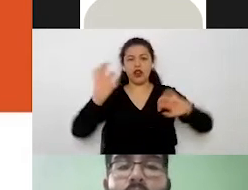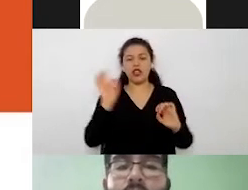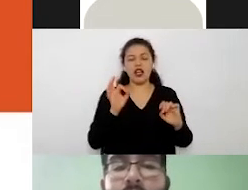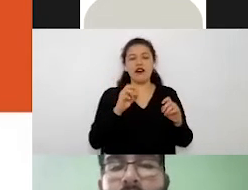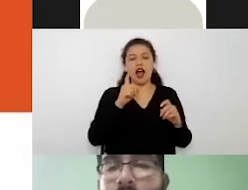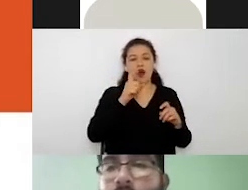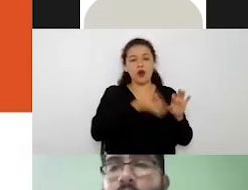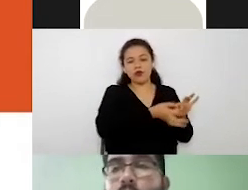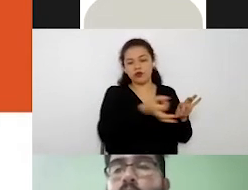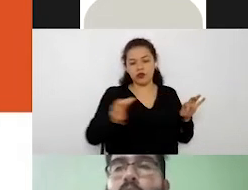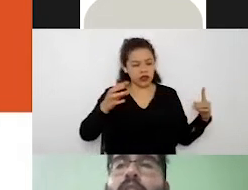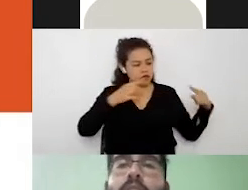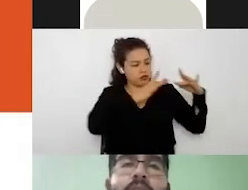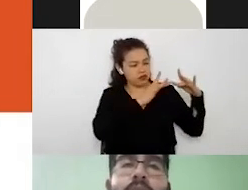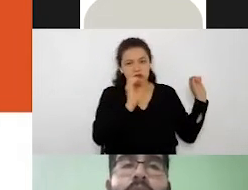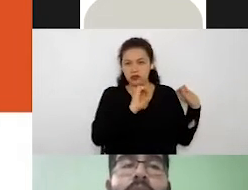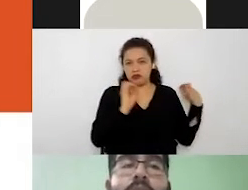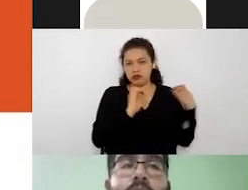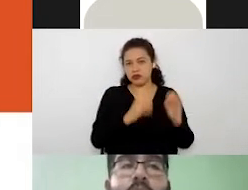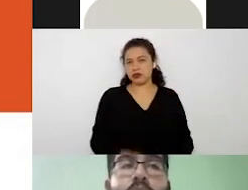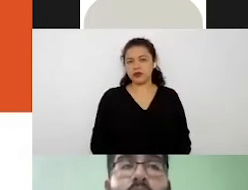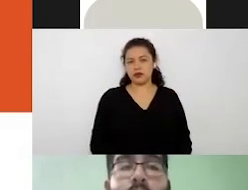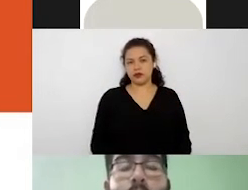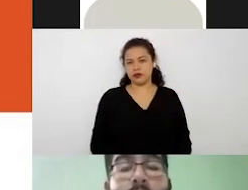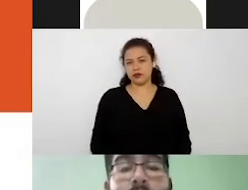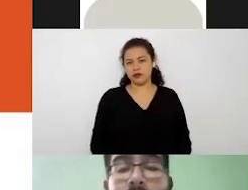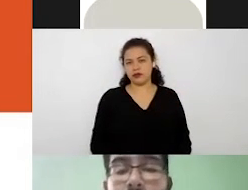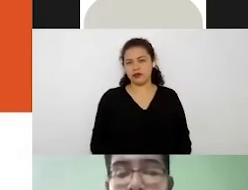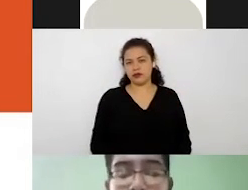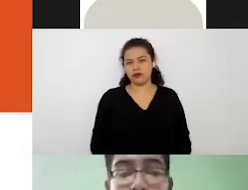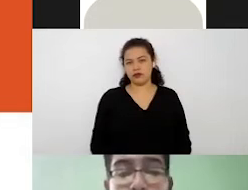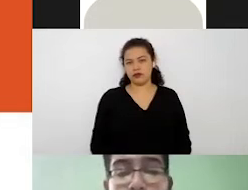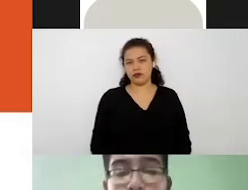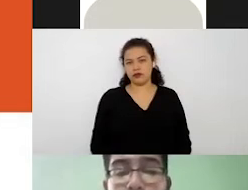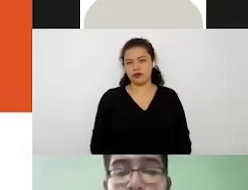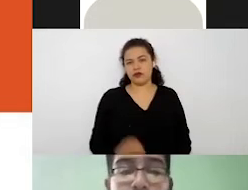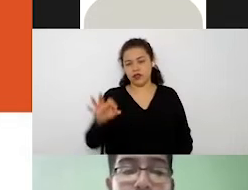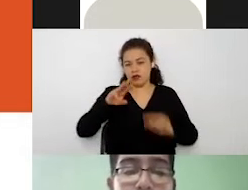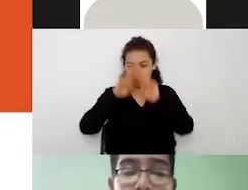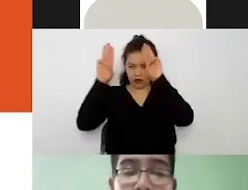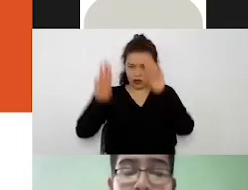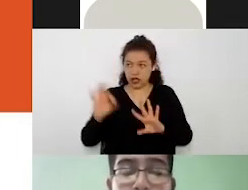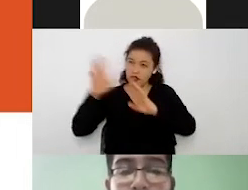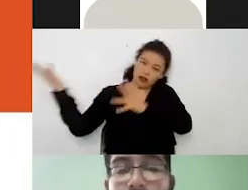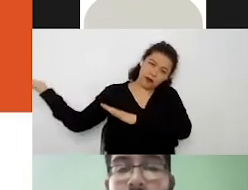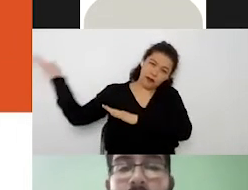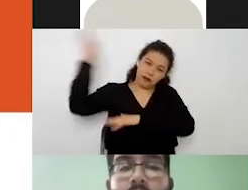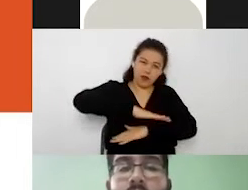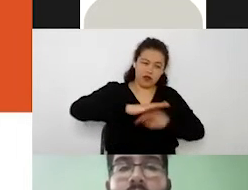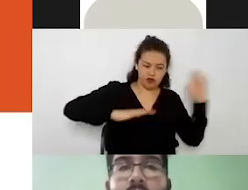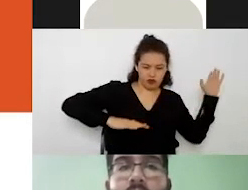está conectada, o que, no sé, tenemos mueblería que en caso de un sismo se nos podría caer porque no está bien